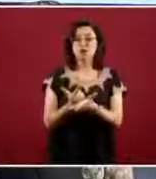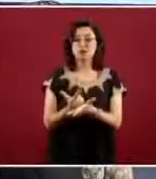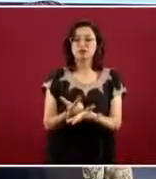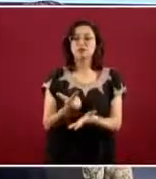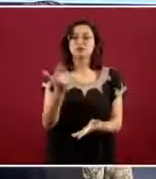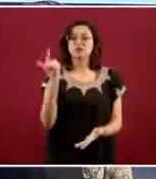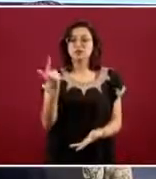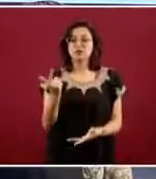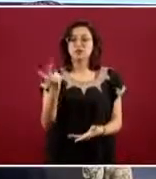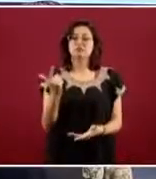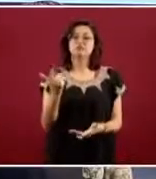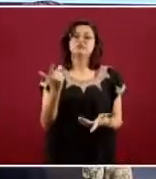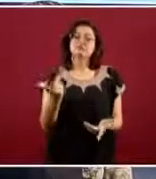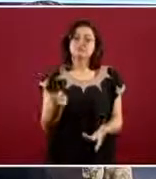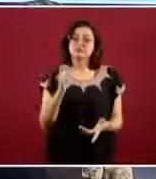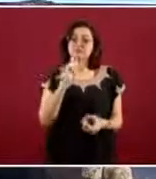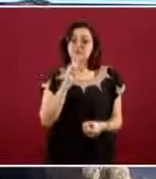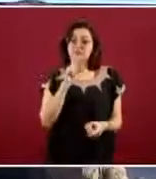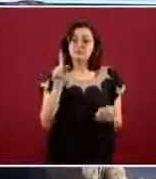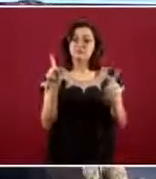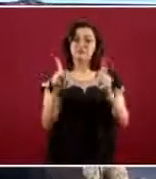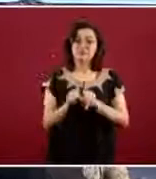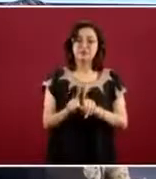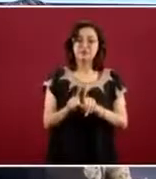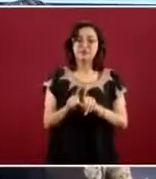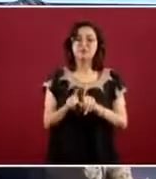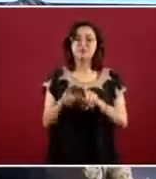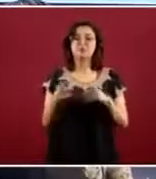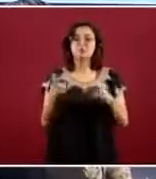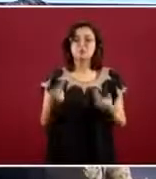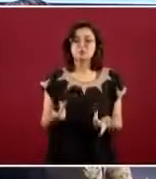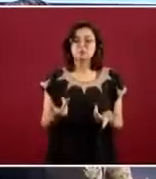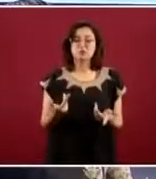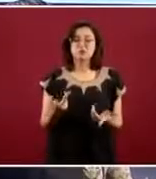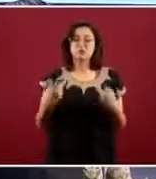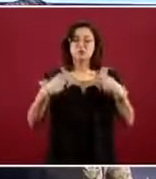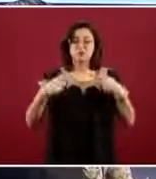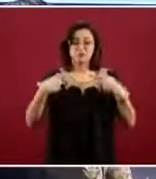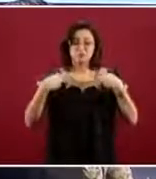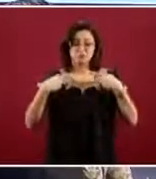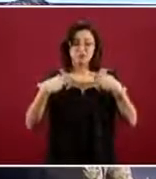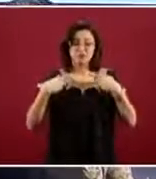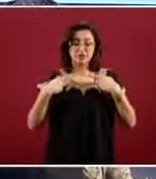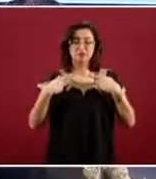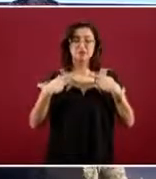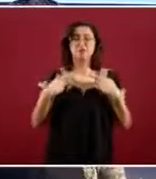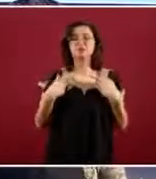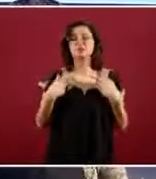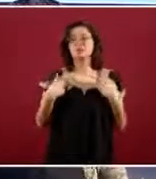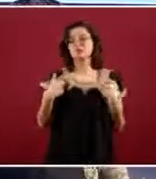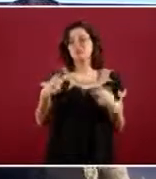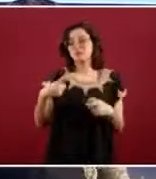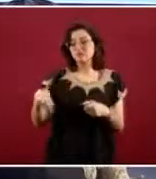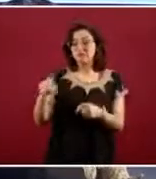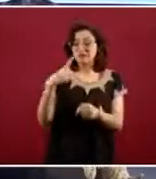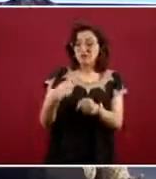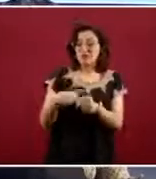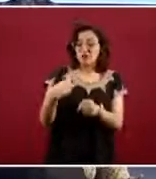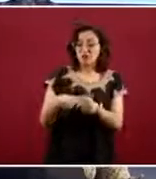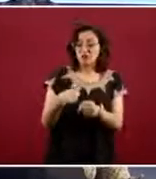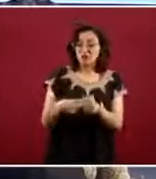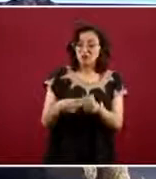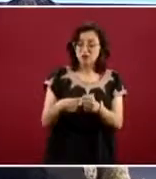comorbilidad. Eso también es importante porque necesitamos también que las poblaciones, las personas que en su momento están padeciendo de